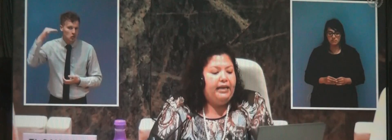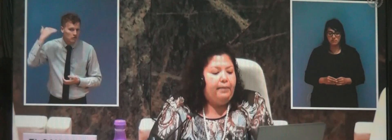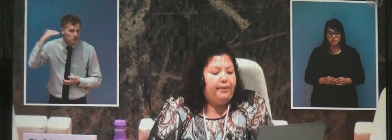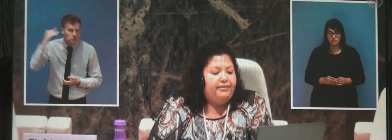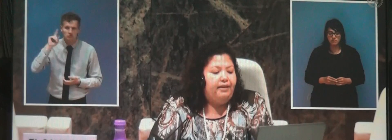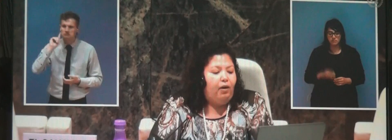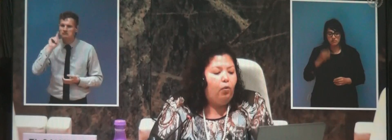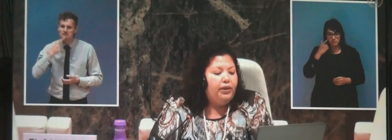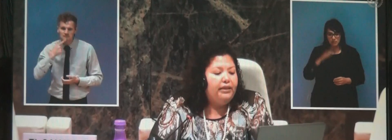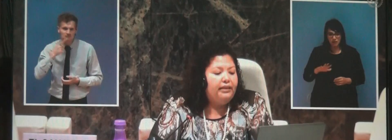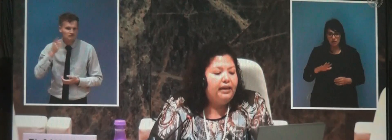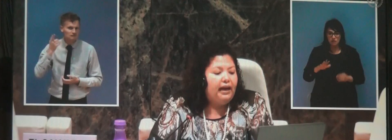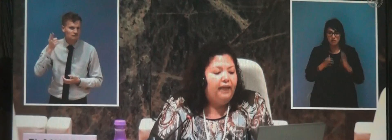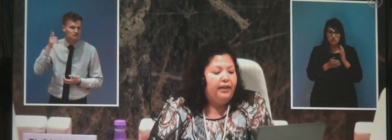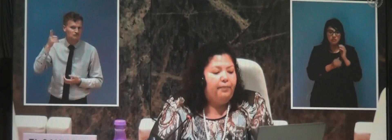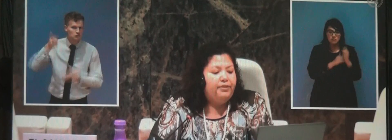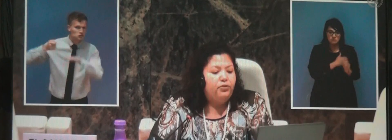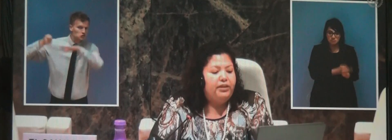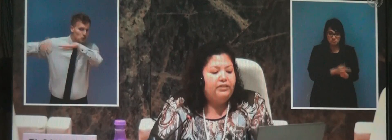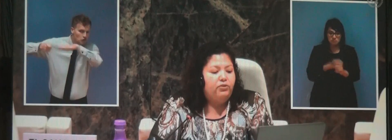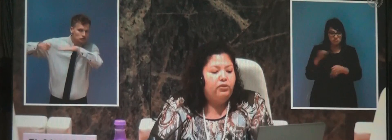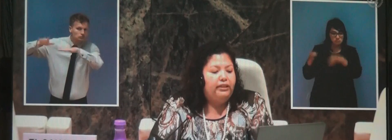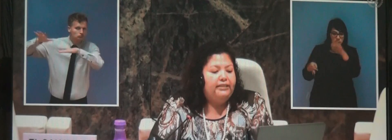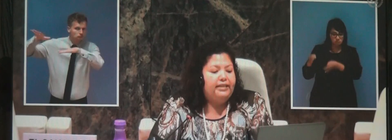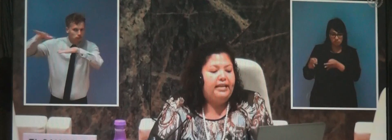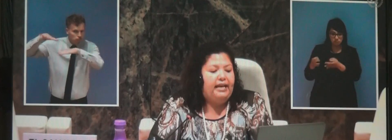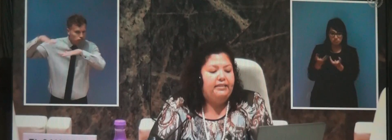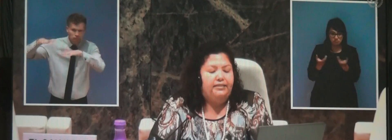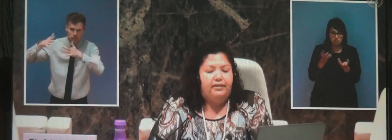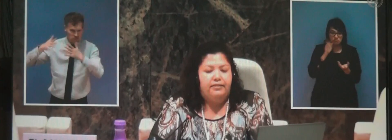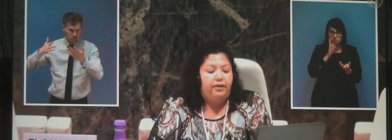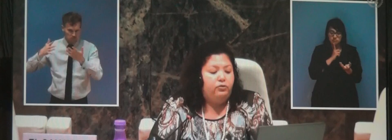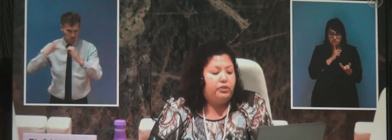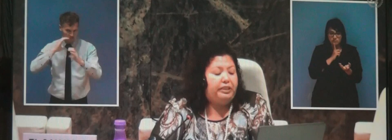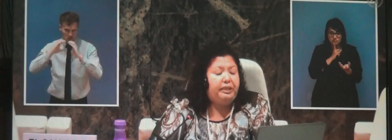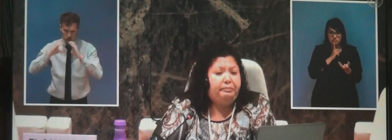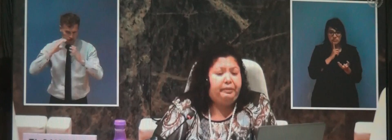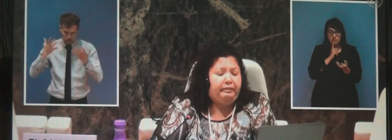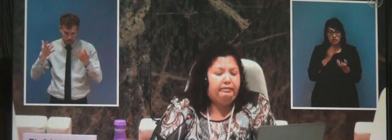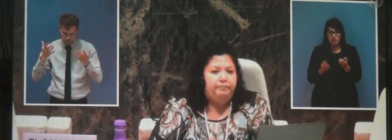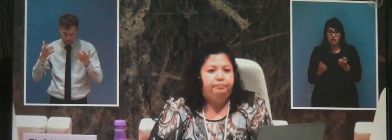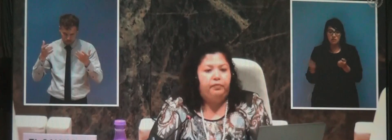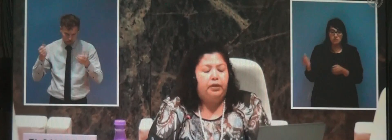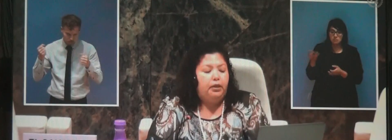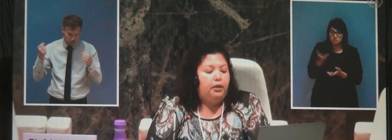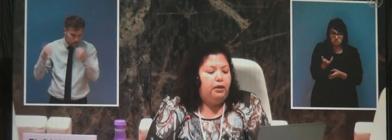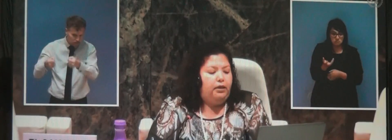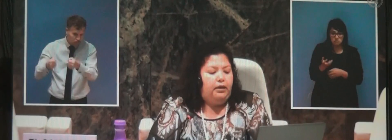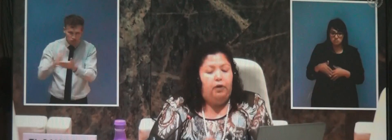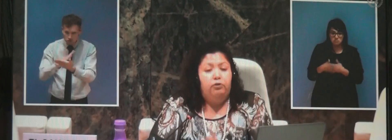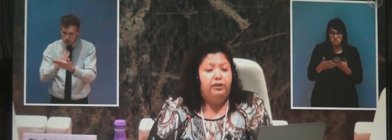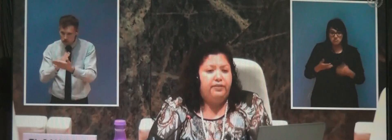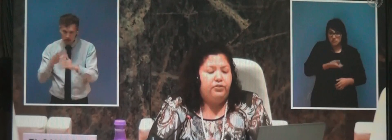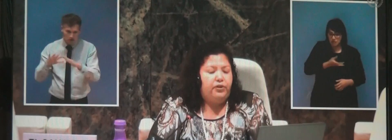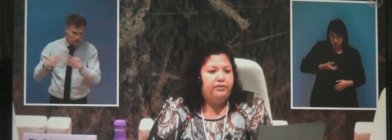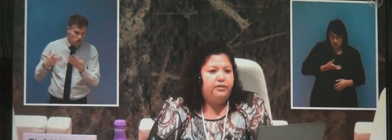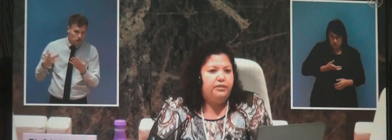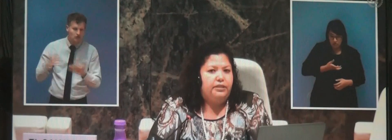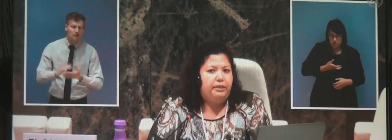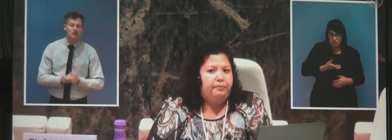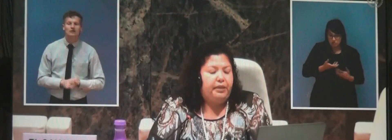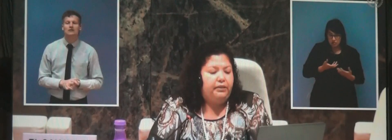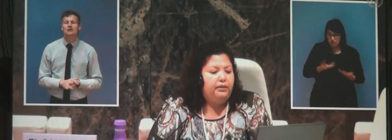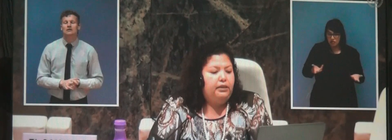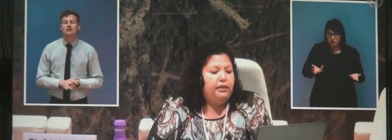sobre la incapacidad jurídica de las personas sordas y la asistencia de los intérpretes. La contradicción que